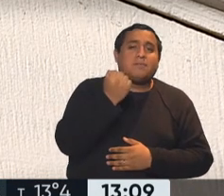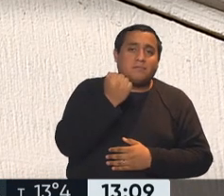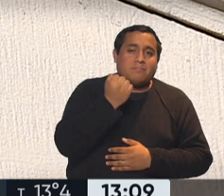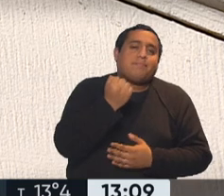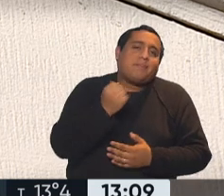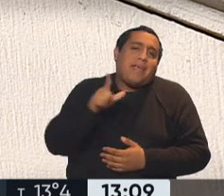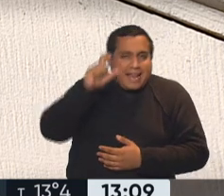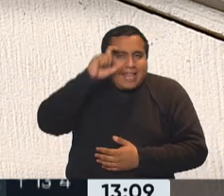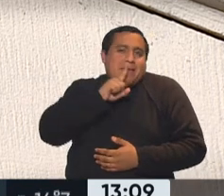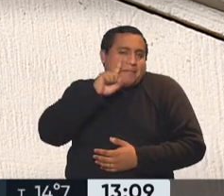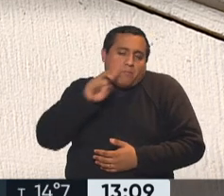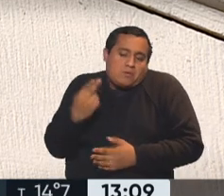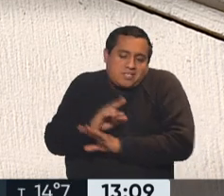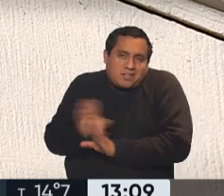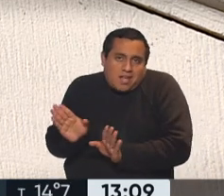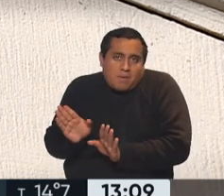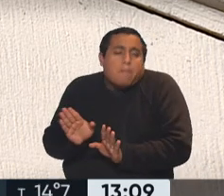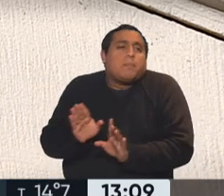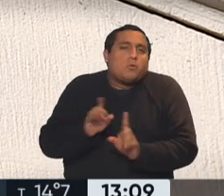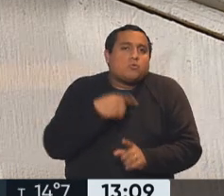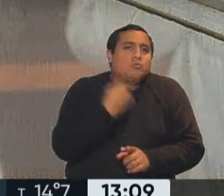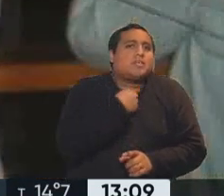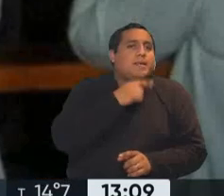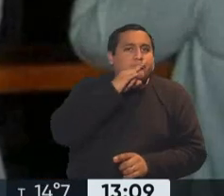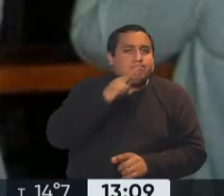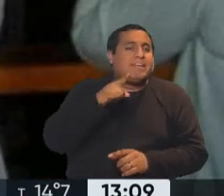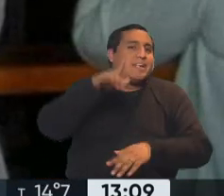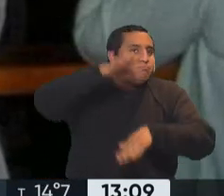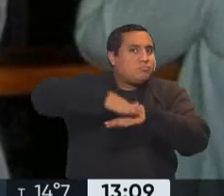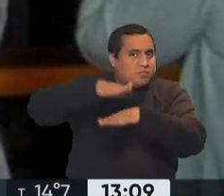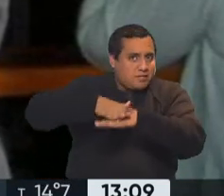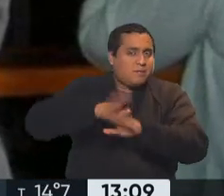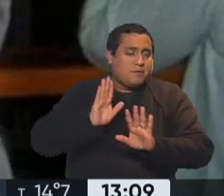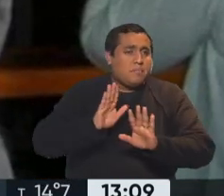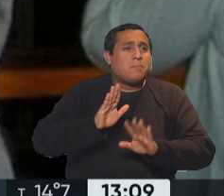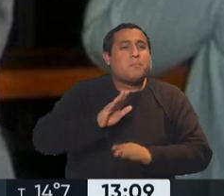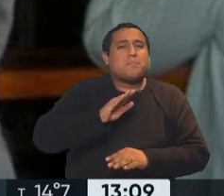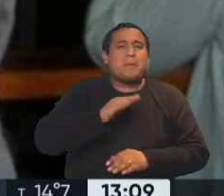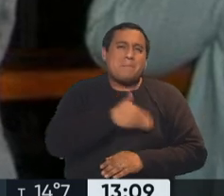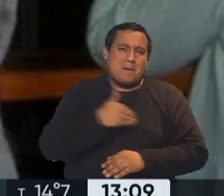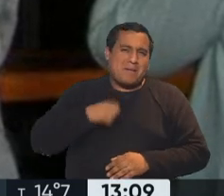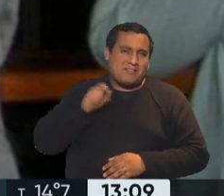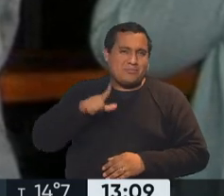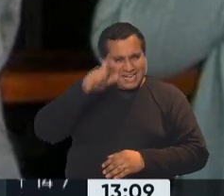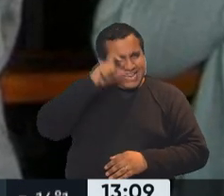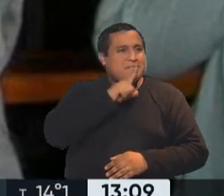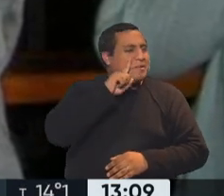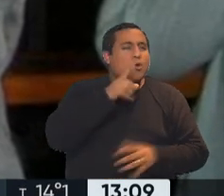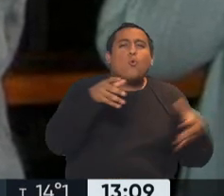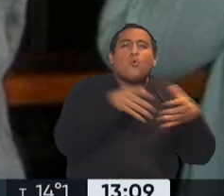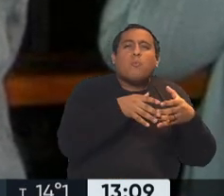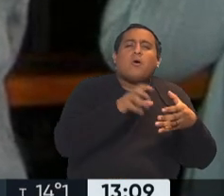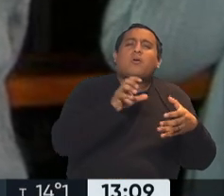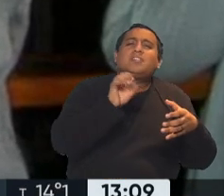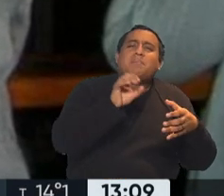a Leti, es que se hicieran cargo de lo que hicieron. Moni, la mamá de Leti, está con Madres del Dolor, que nos ayudaron mucho